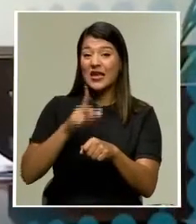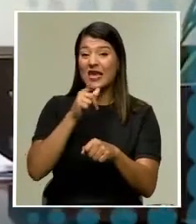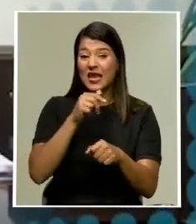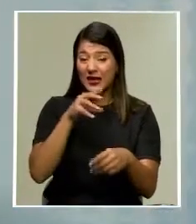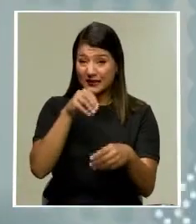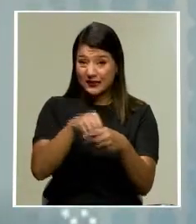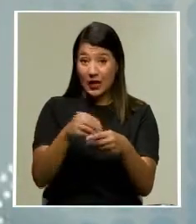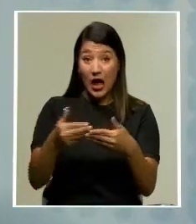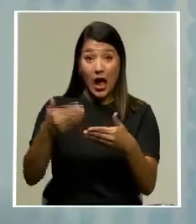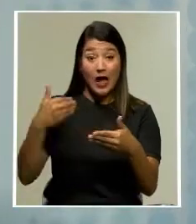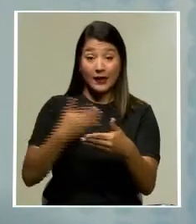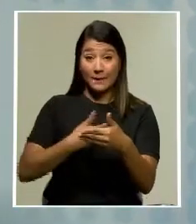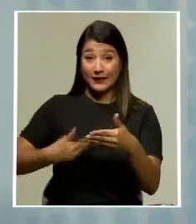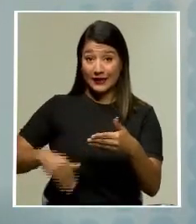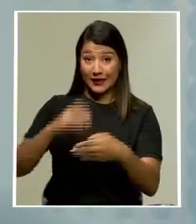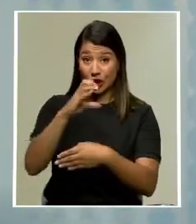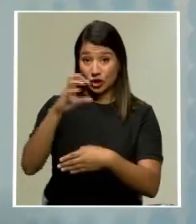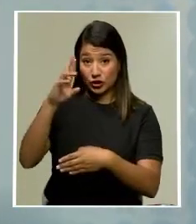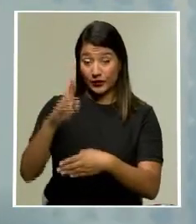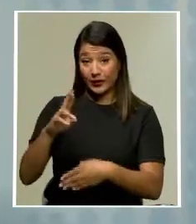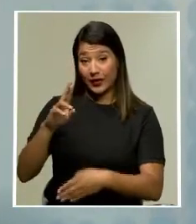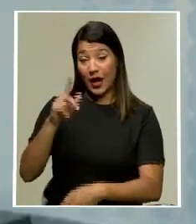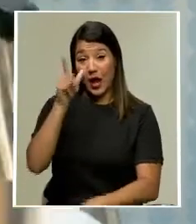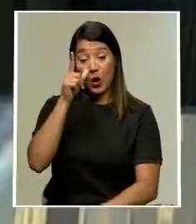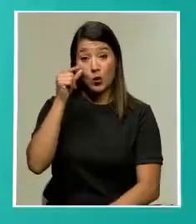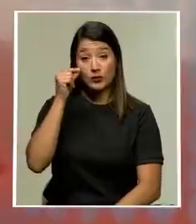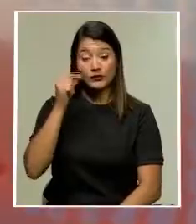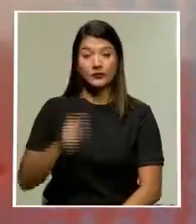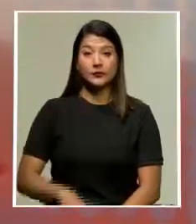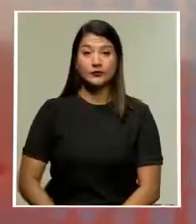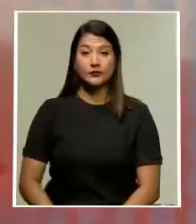figura el expresidente de la República, Luis Guillermo Solís.